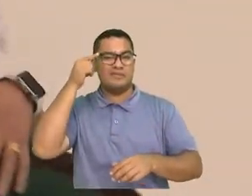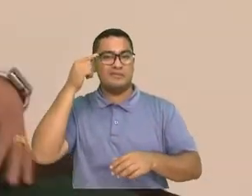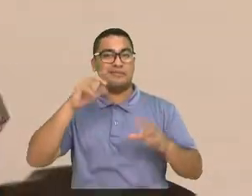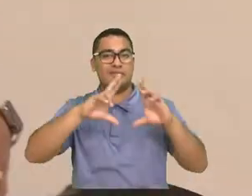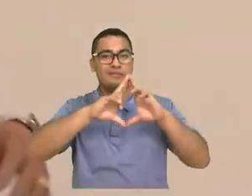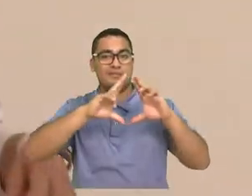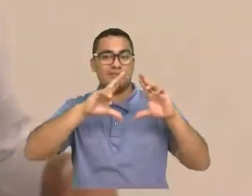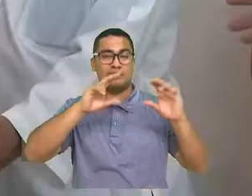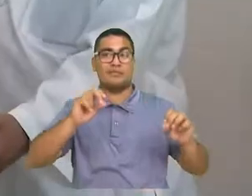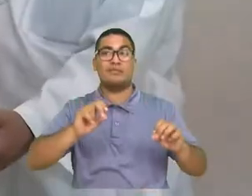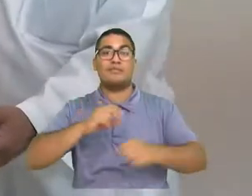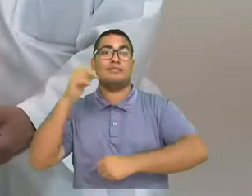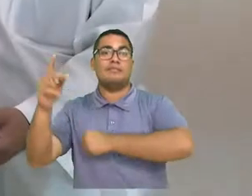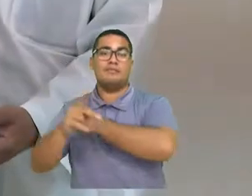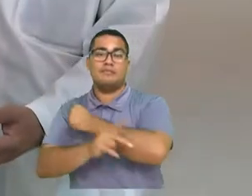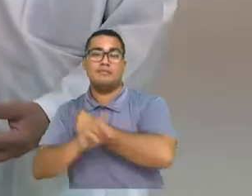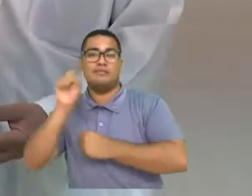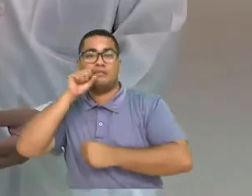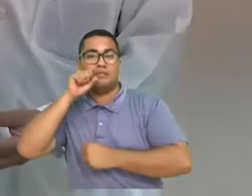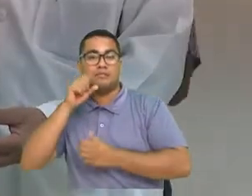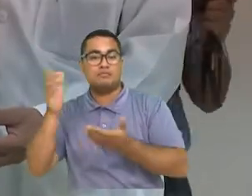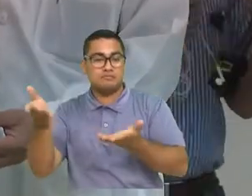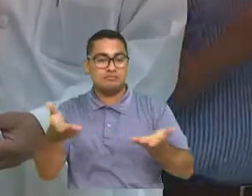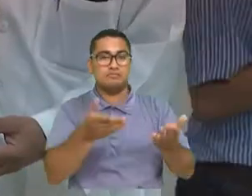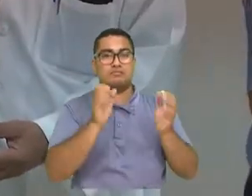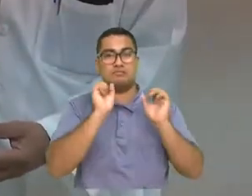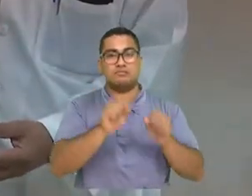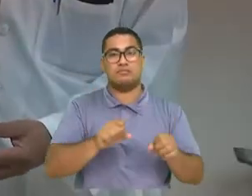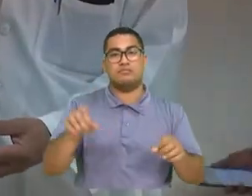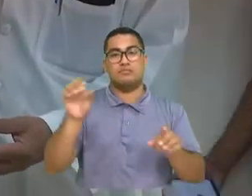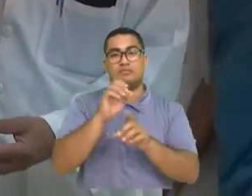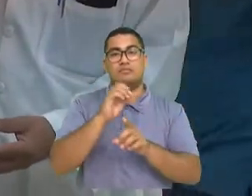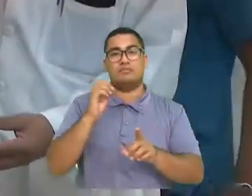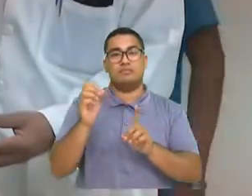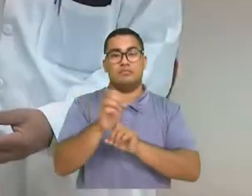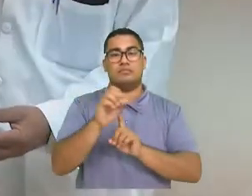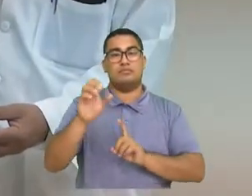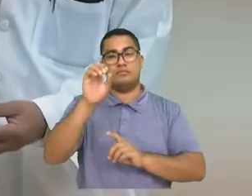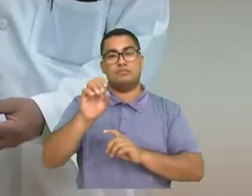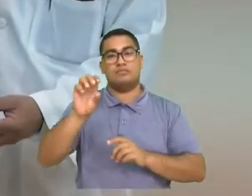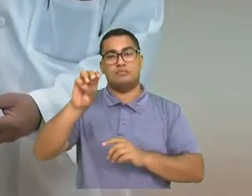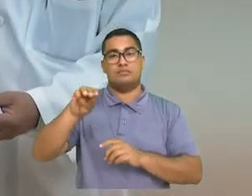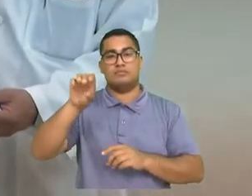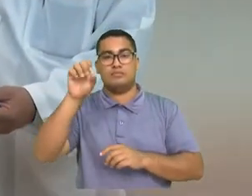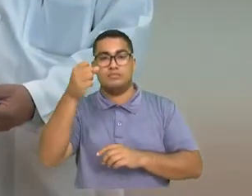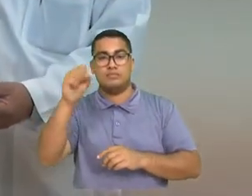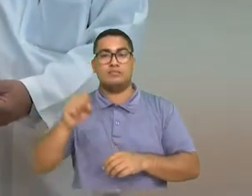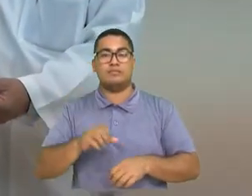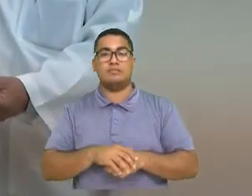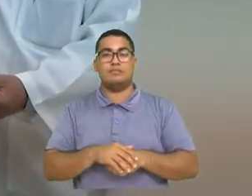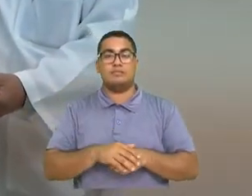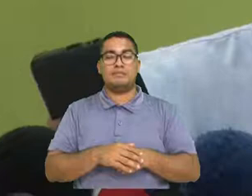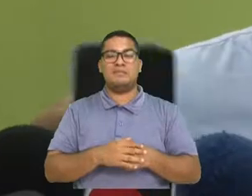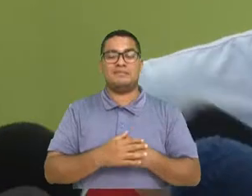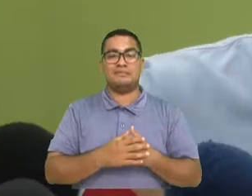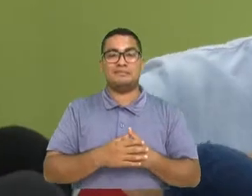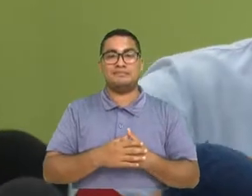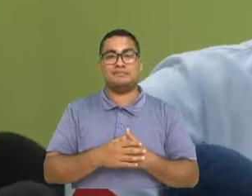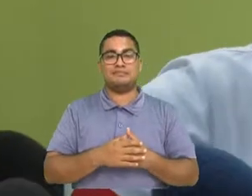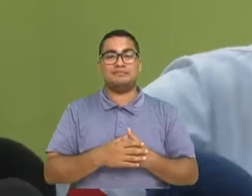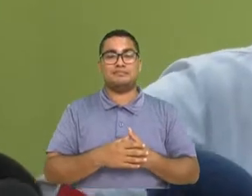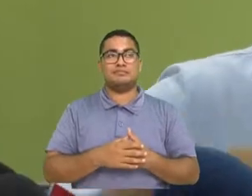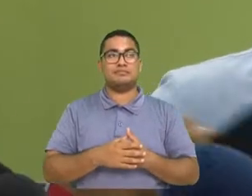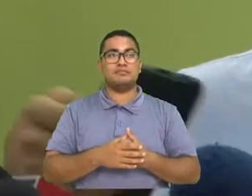nación asiática sea parte de la Organización Mundial de la Salud, OMS. En lo que se refiere a